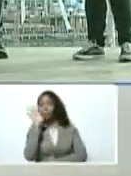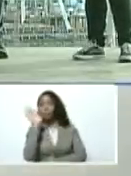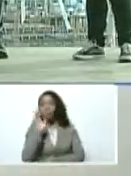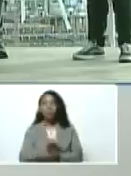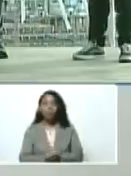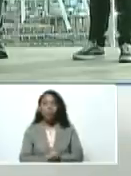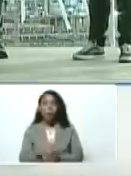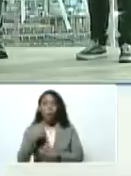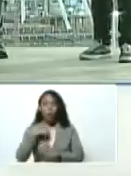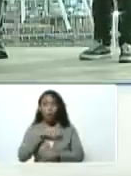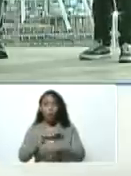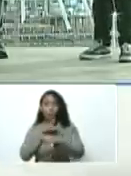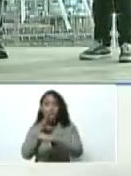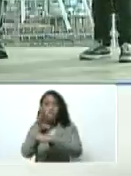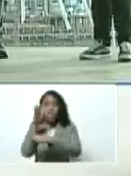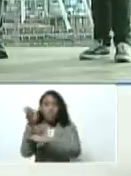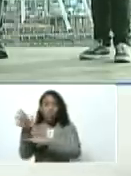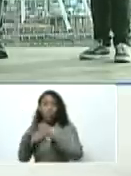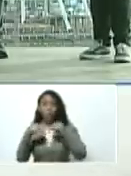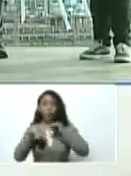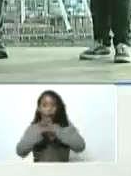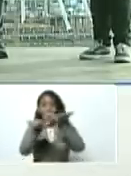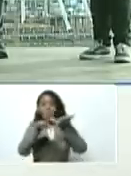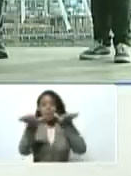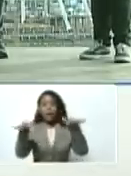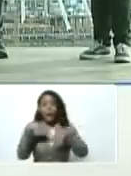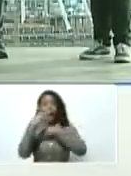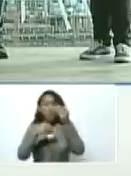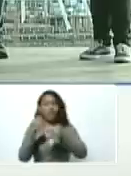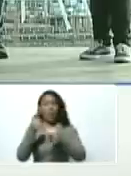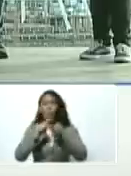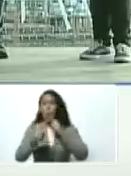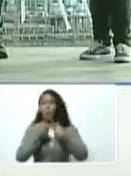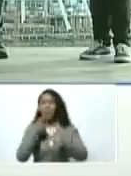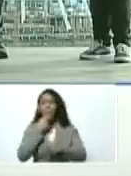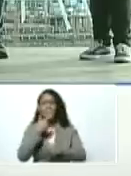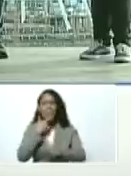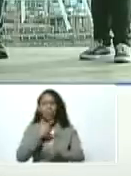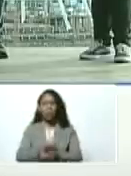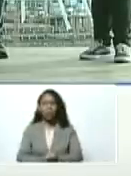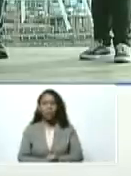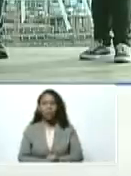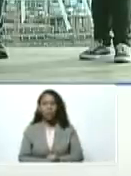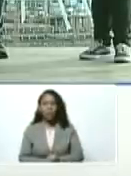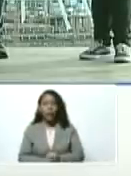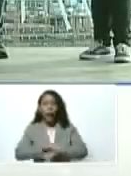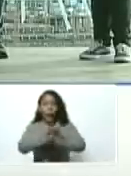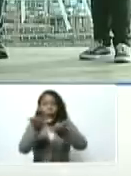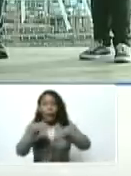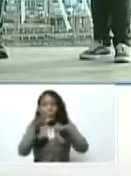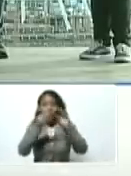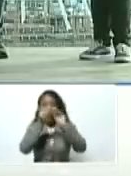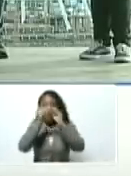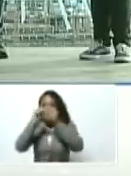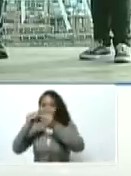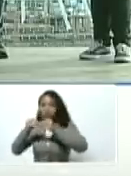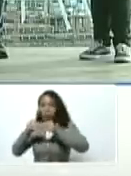Allá estuvimos, mire, todas las playas. La gente ha hecho una cosa maravillosa, Terán. En las playas, arreglan la